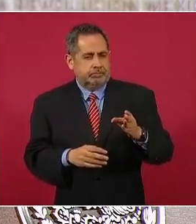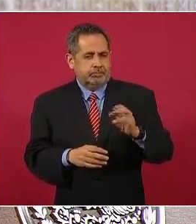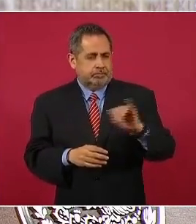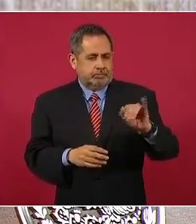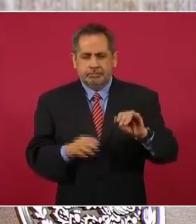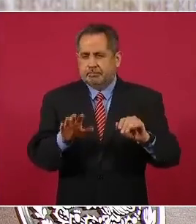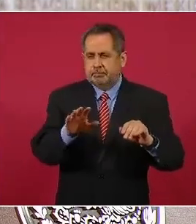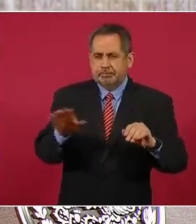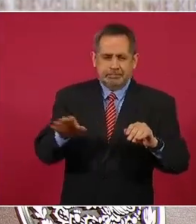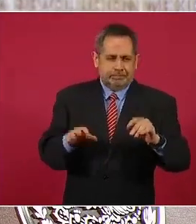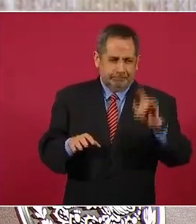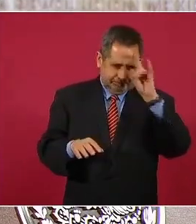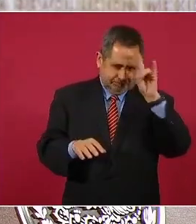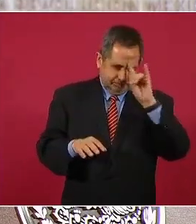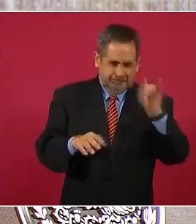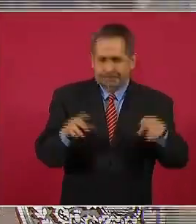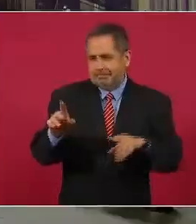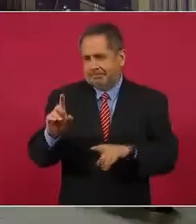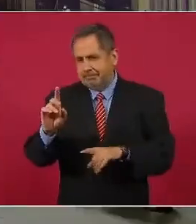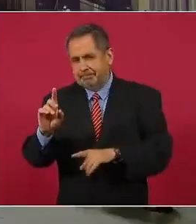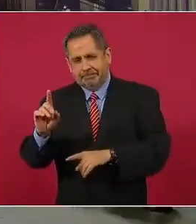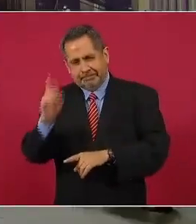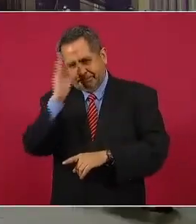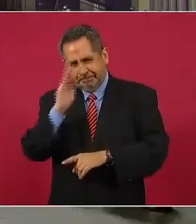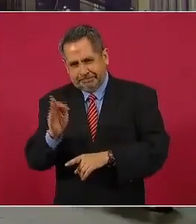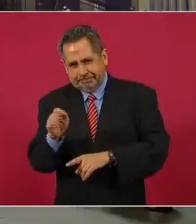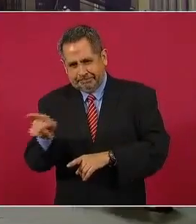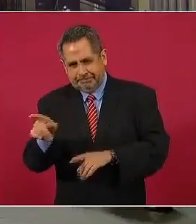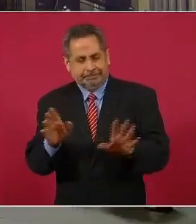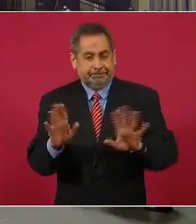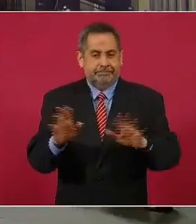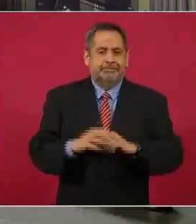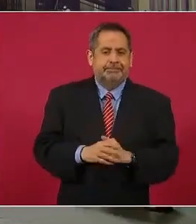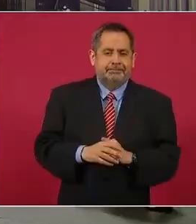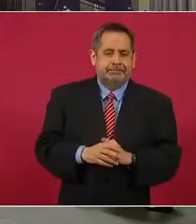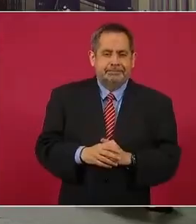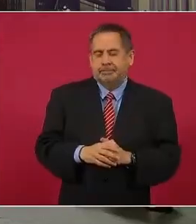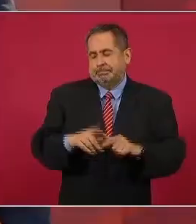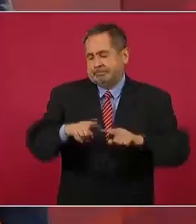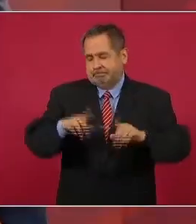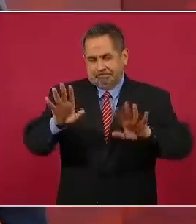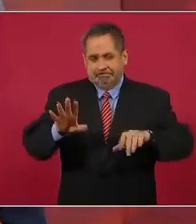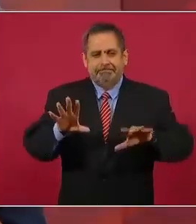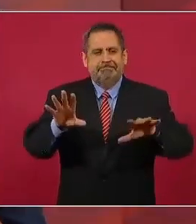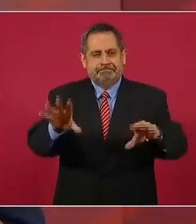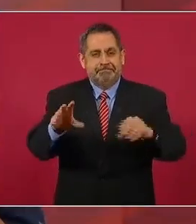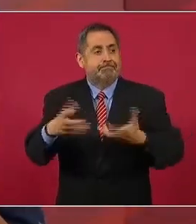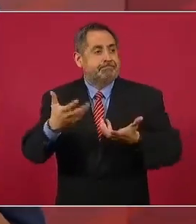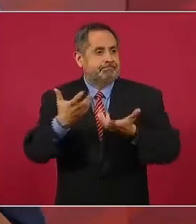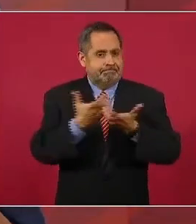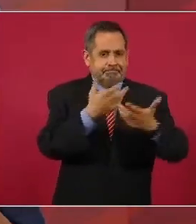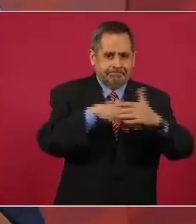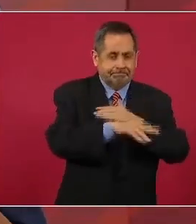derecha. No. Depende de donde esté uno ubicado. Bueno,